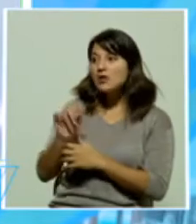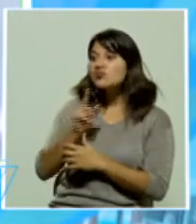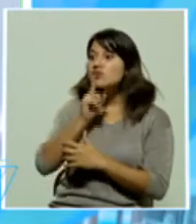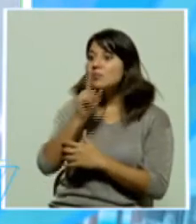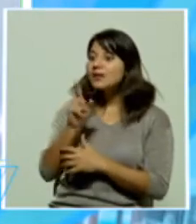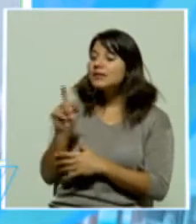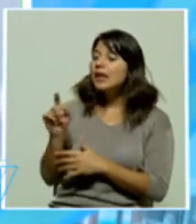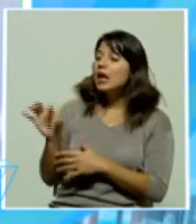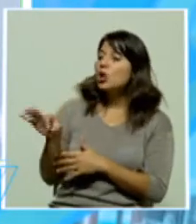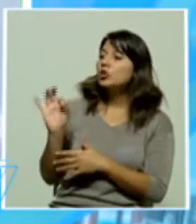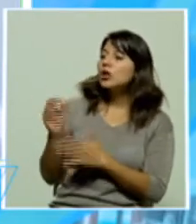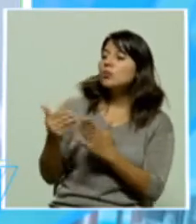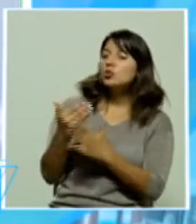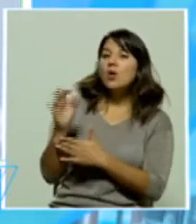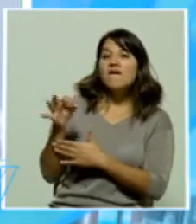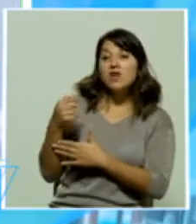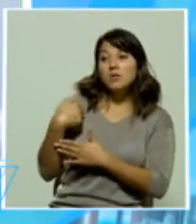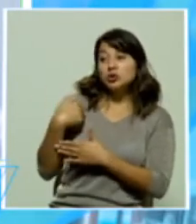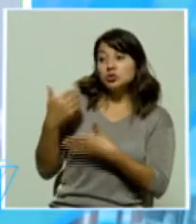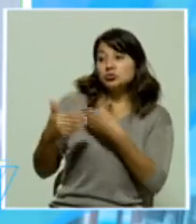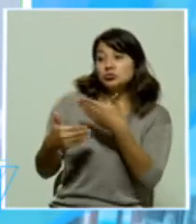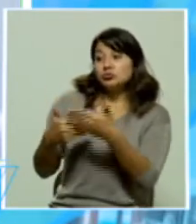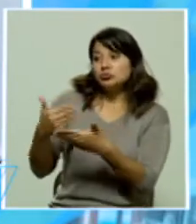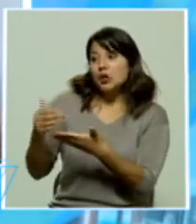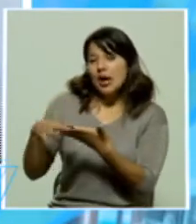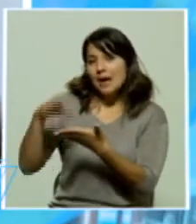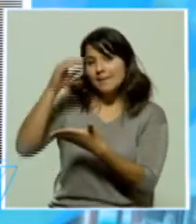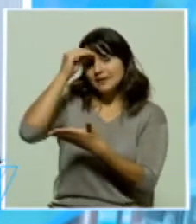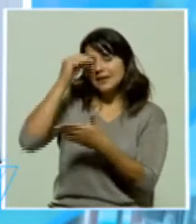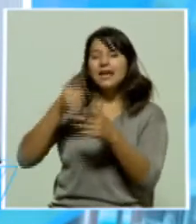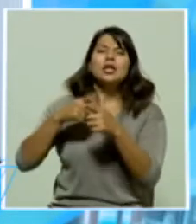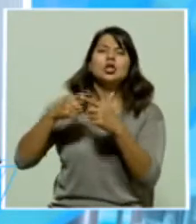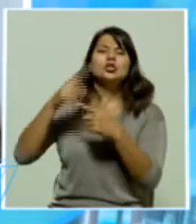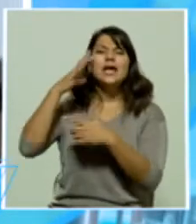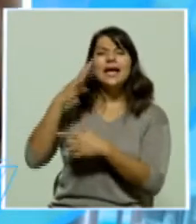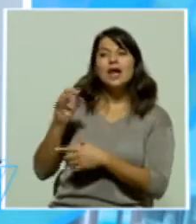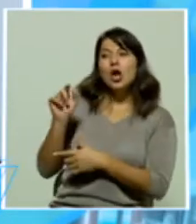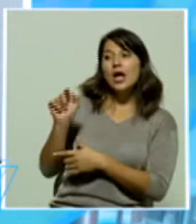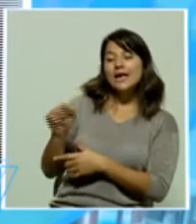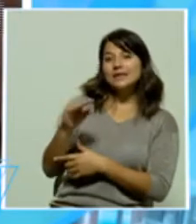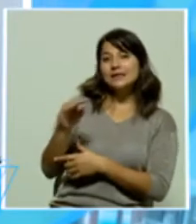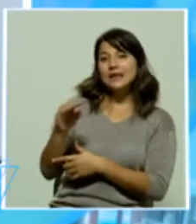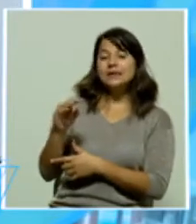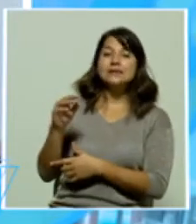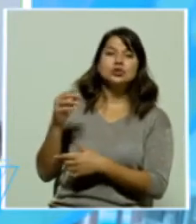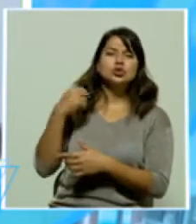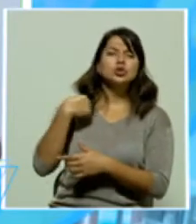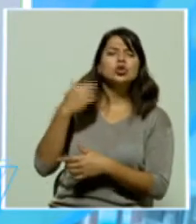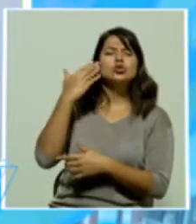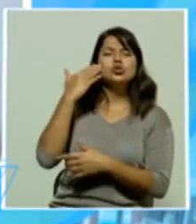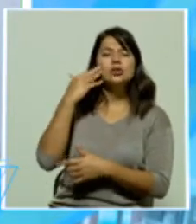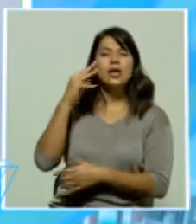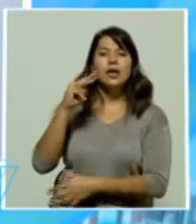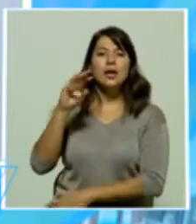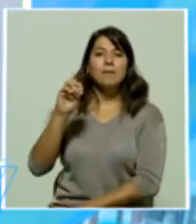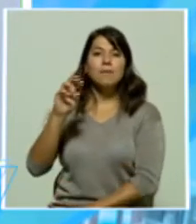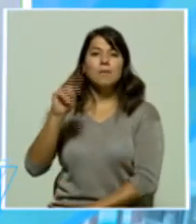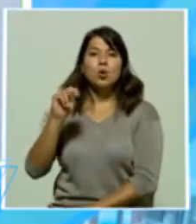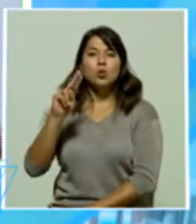formatos y donde he ido aprendiendo. Y yo creo que tanto el uno como otro, es decir, tanto Monumental o Central de Radios como tal